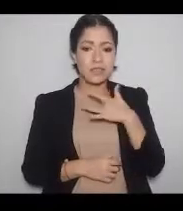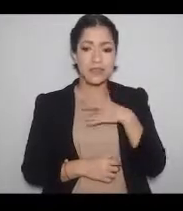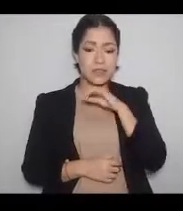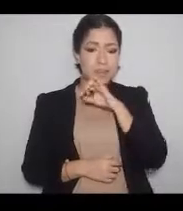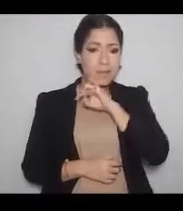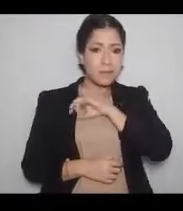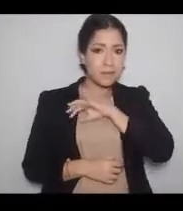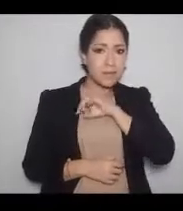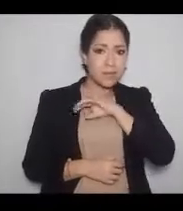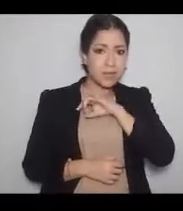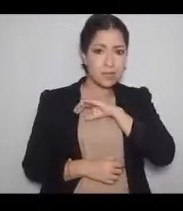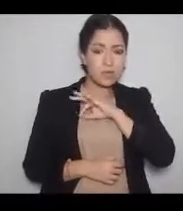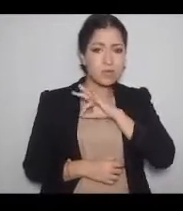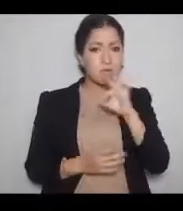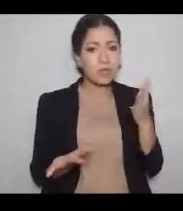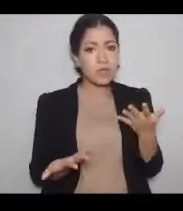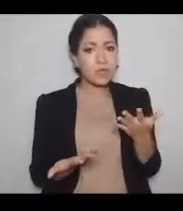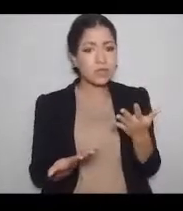horrenda sorpresa.